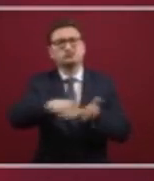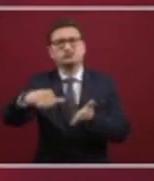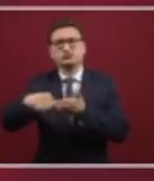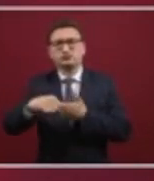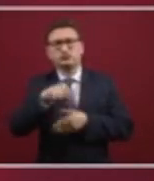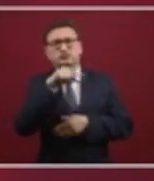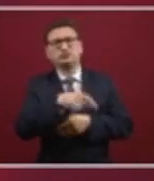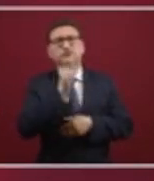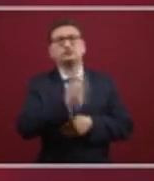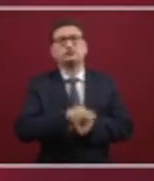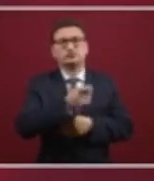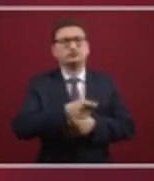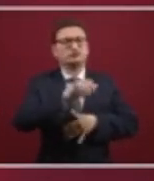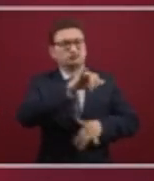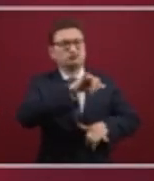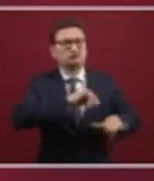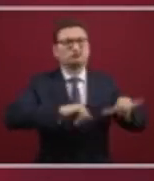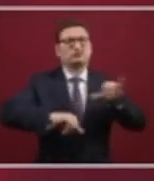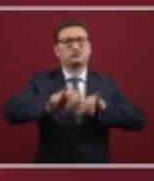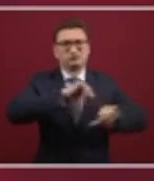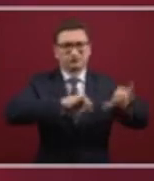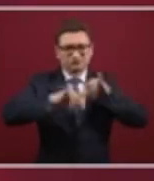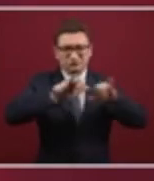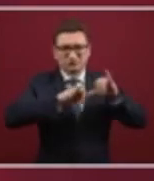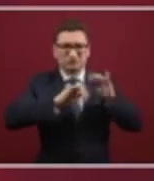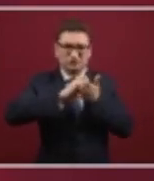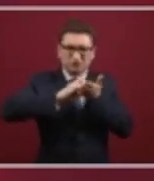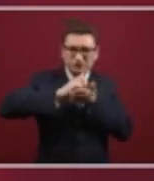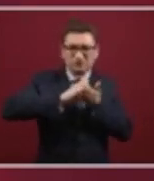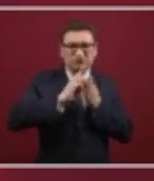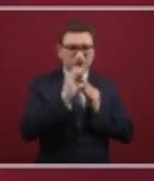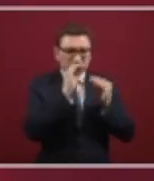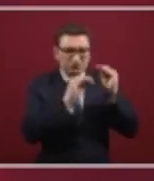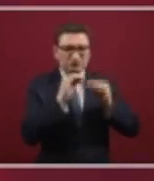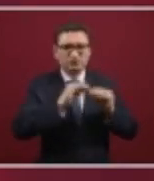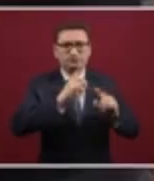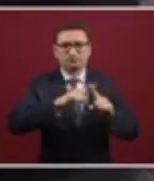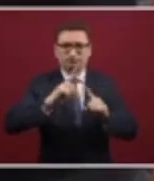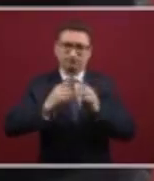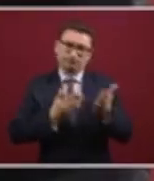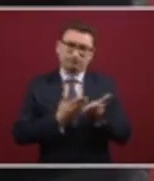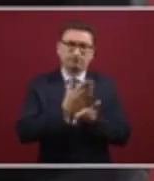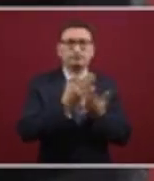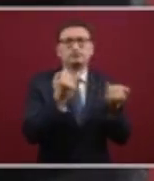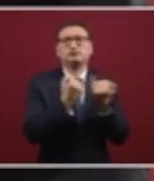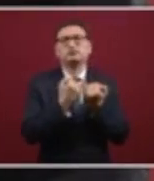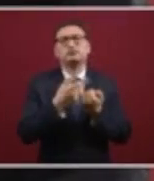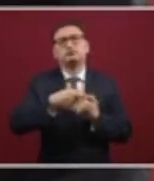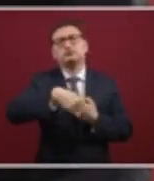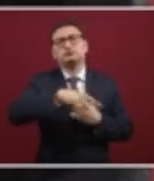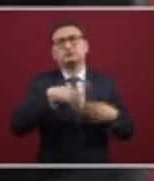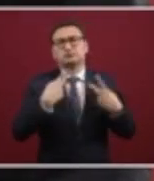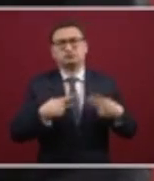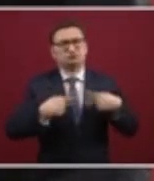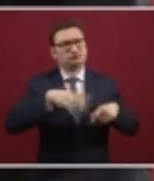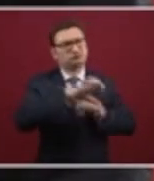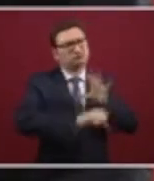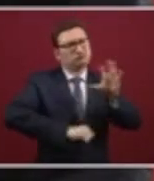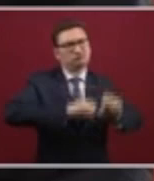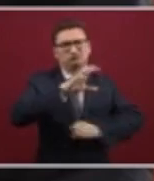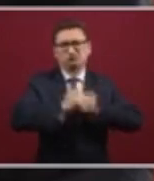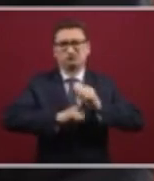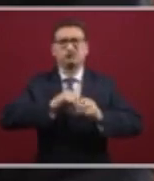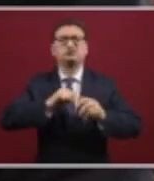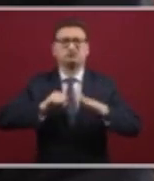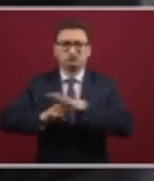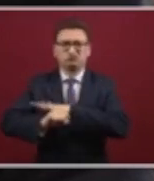laboratorios, las llamadas cocinas, y detención de personas por